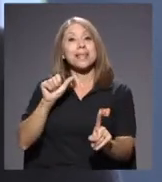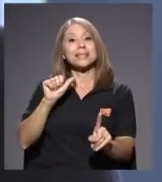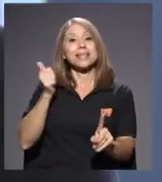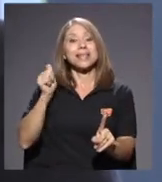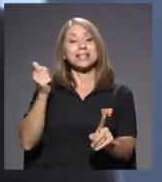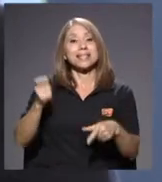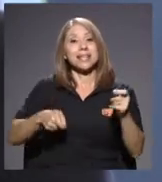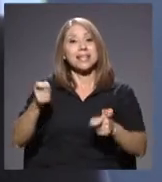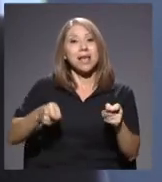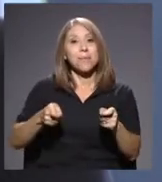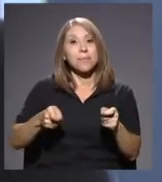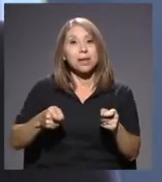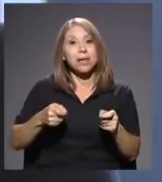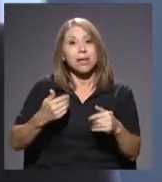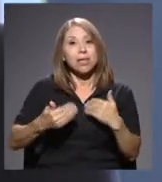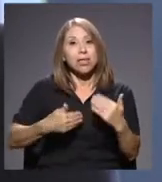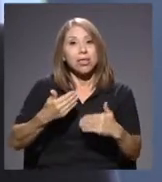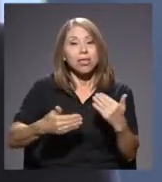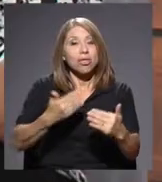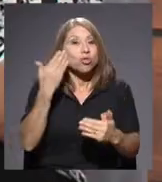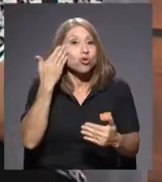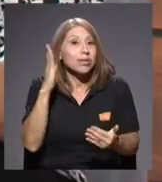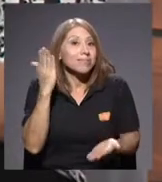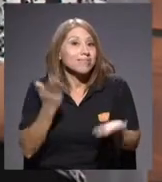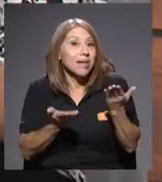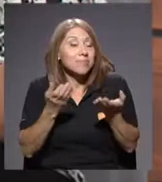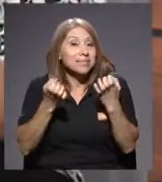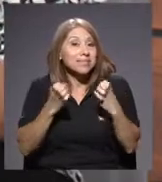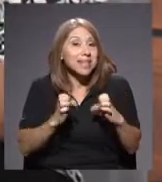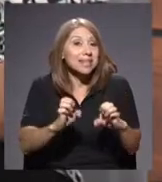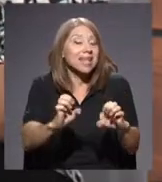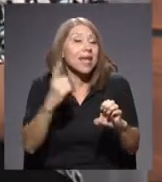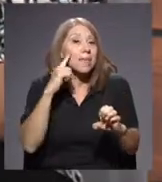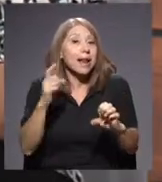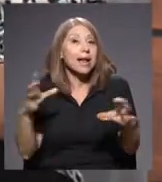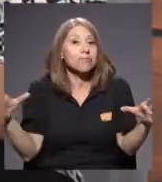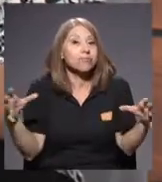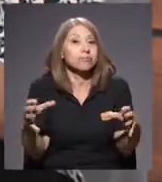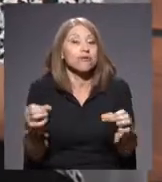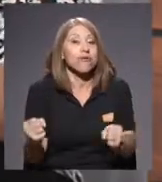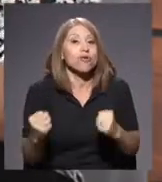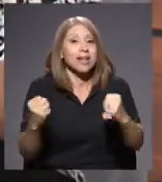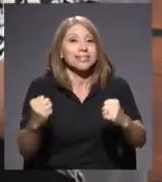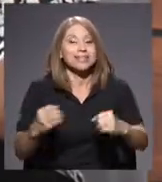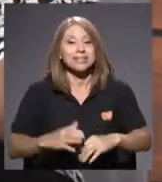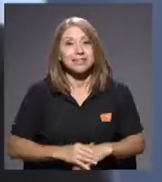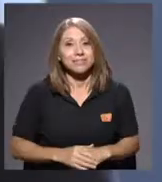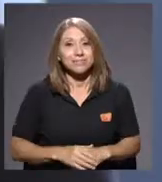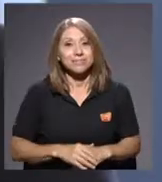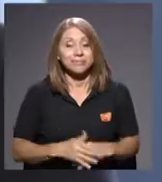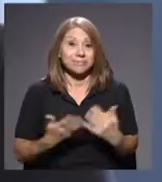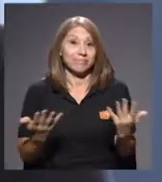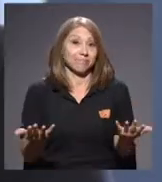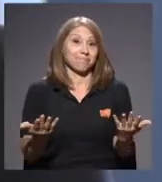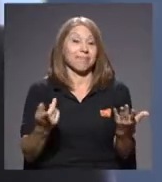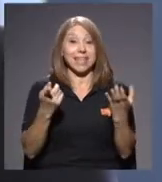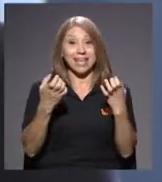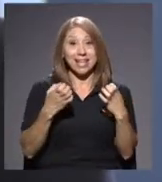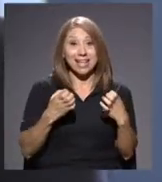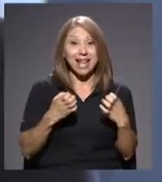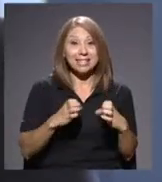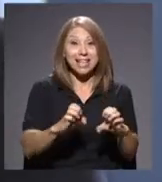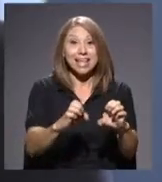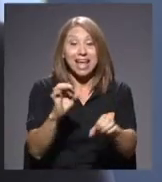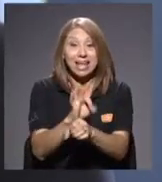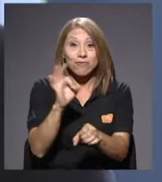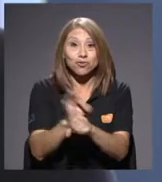escalada. ¿Por qué? No sé, tal vez era una estrategia de parte de ellos para fortalecerse, polarizar, que es la estrategia que ha funcionado durante este